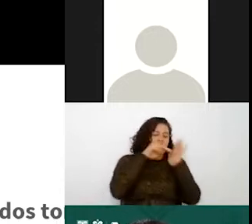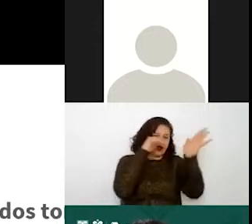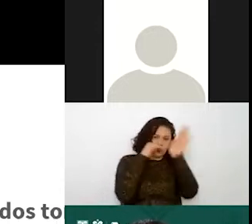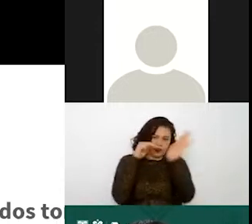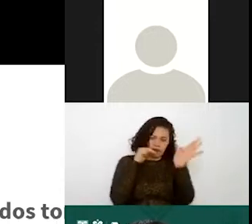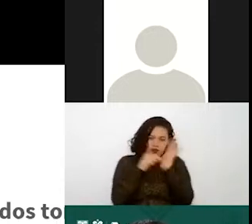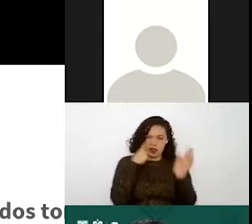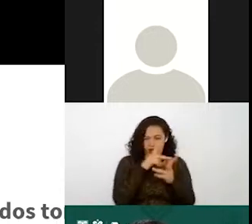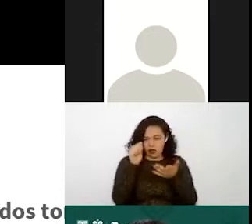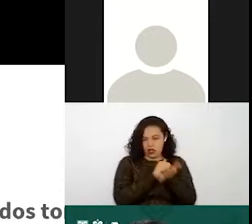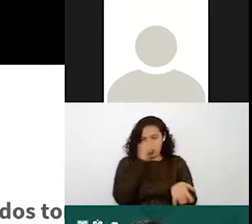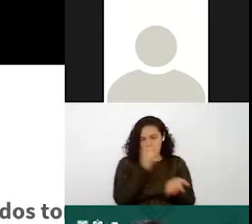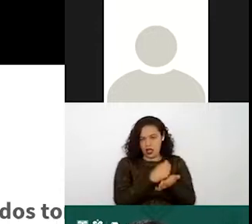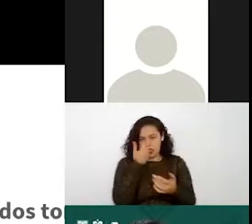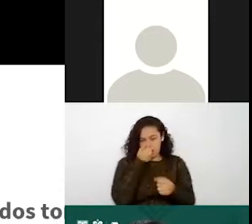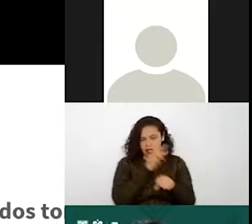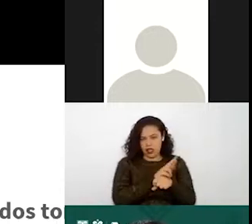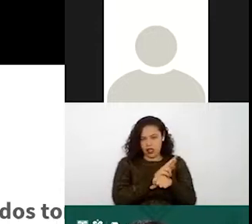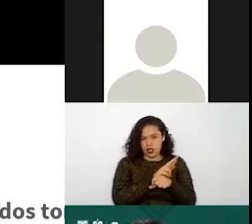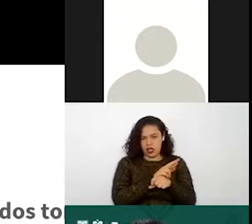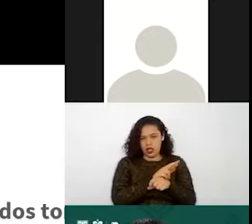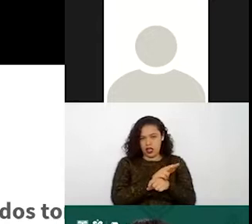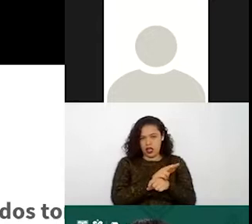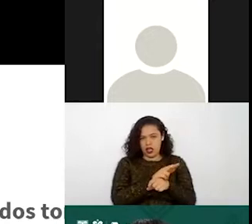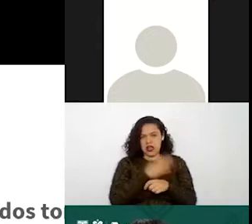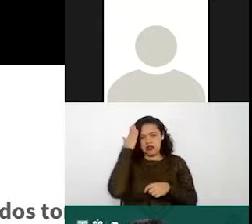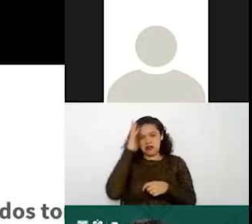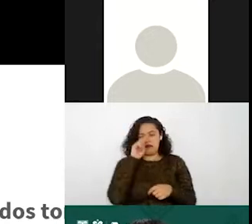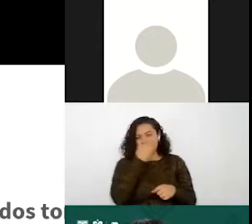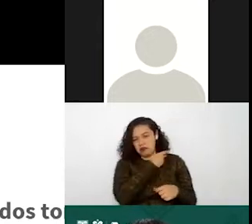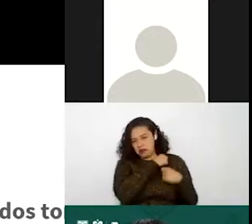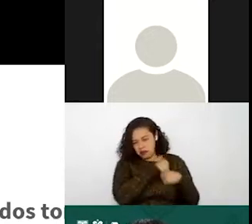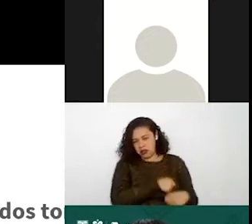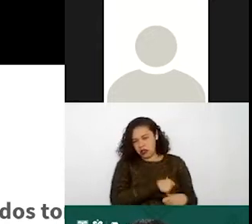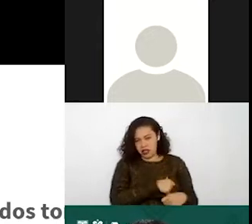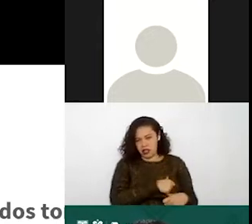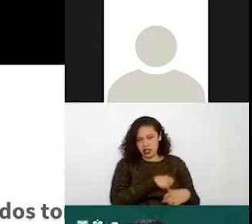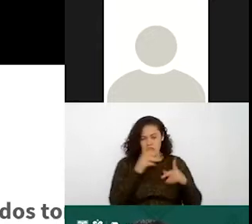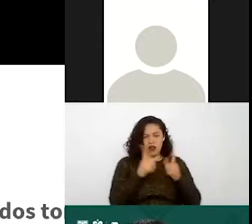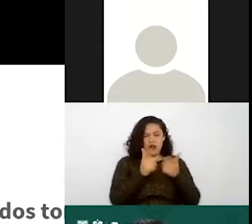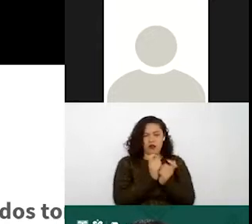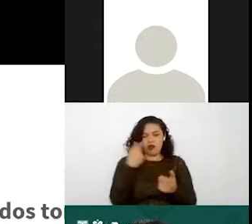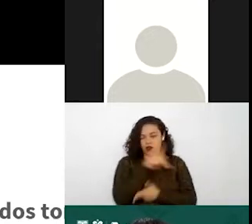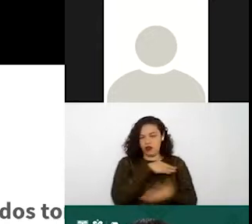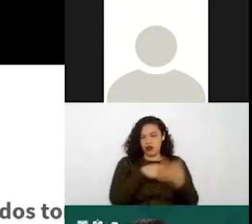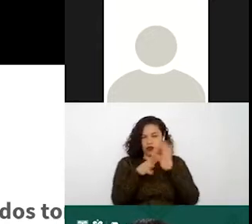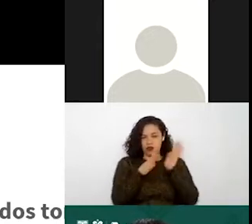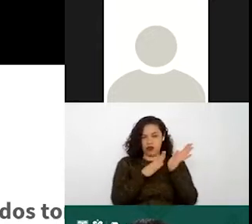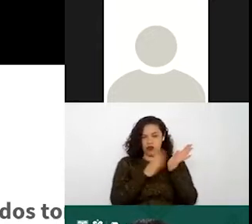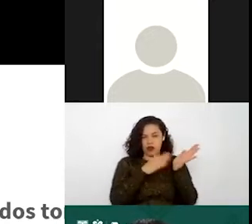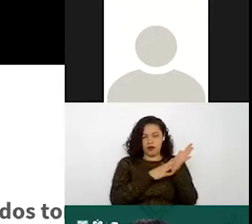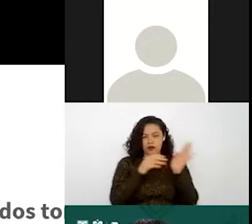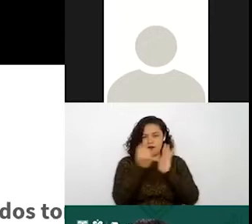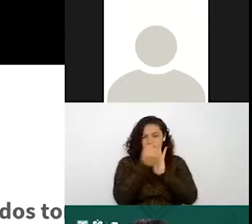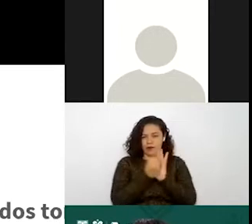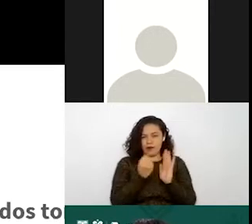sesión bueno exacta el secretario y patrono de la sesión lubricar en todas sus hojas y certificar